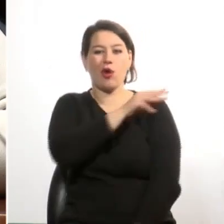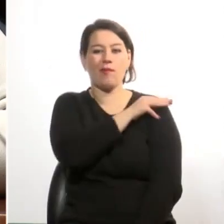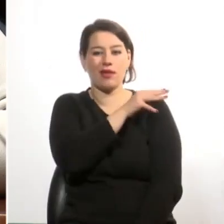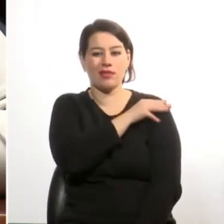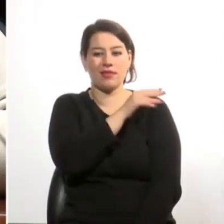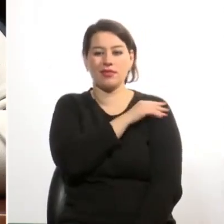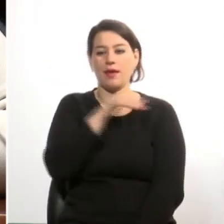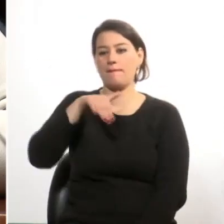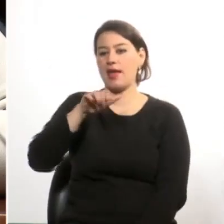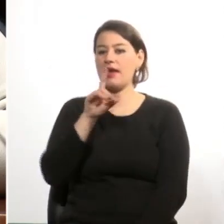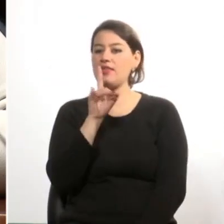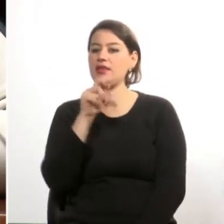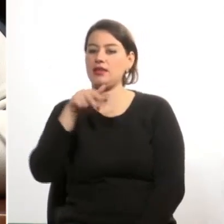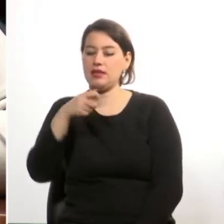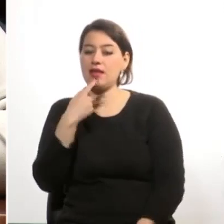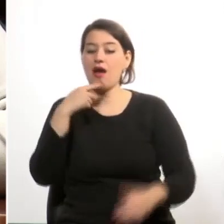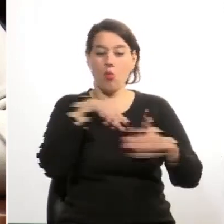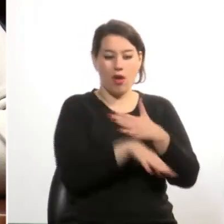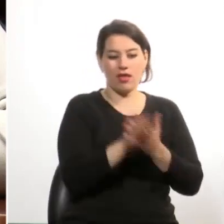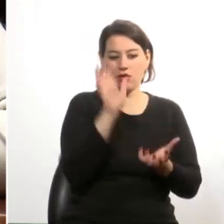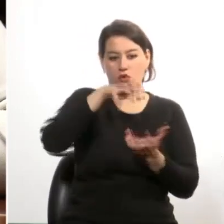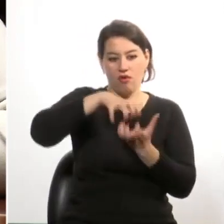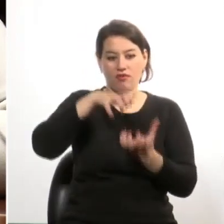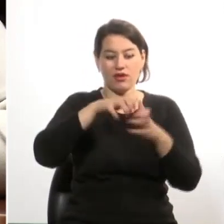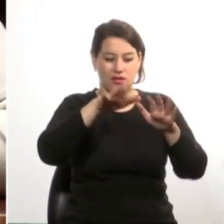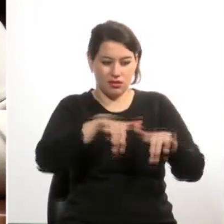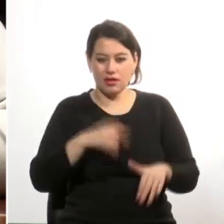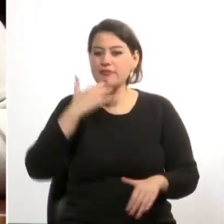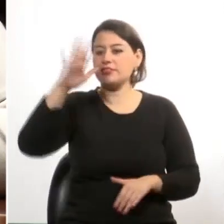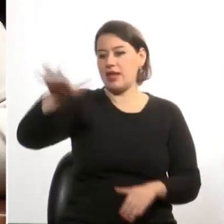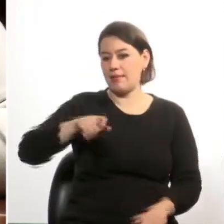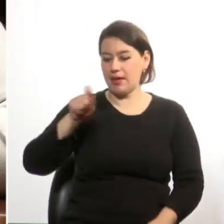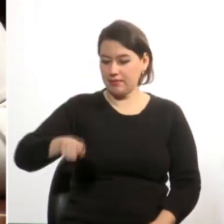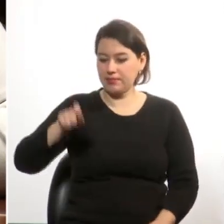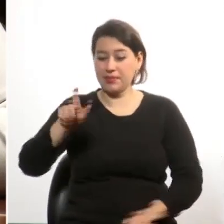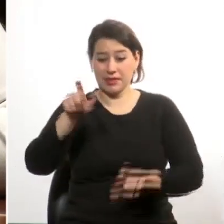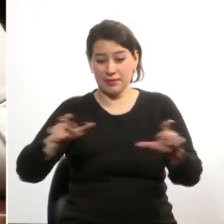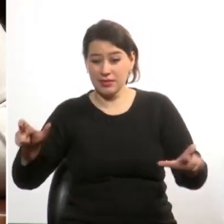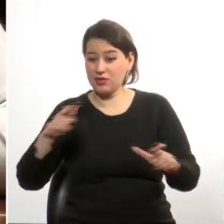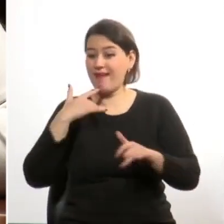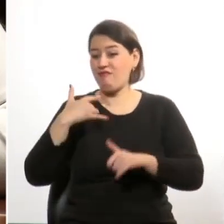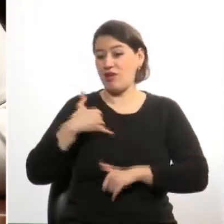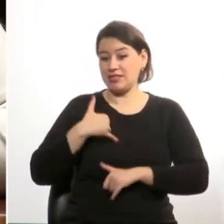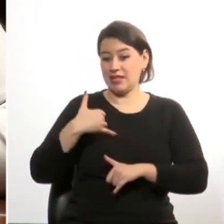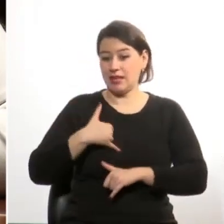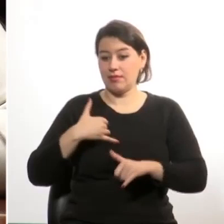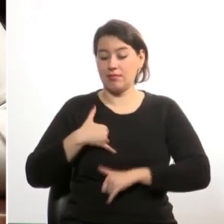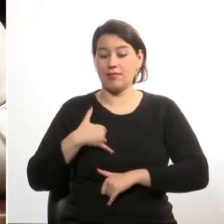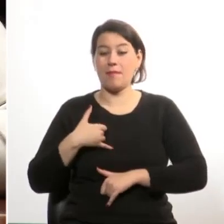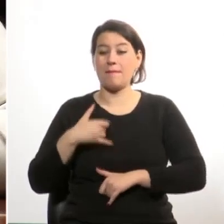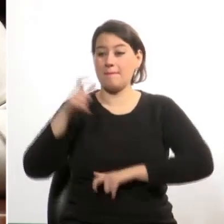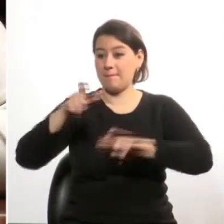ejército Hugo Medina al guardar en un cofre las citaciones de la justicia a integrantes de las Fuerzas Armadas, entre